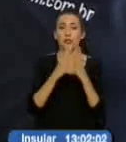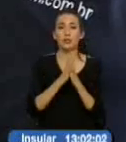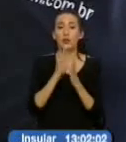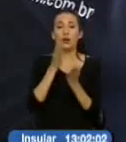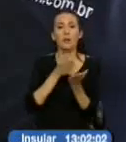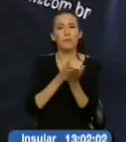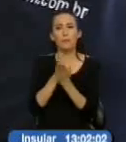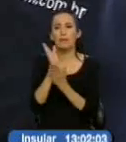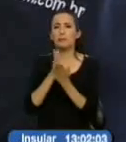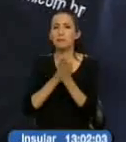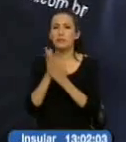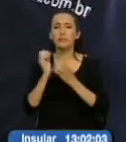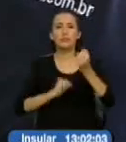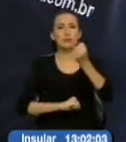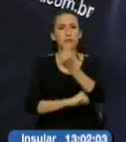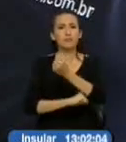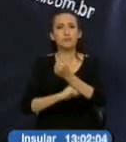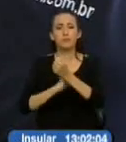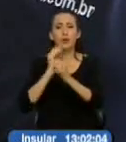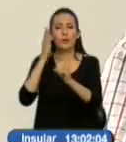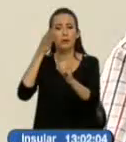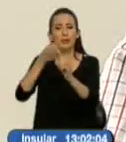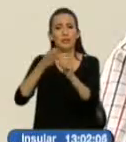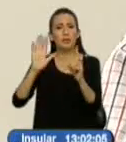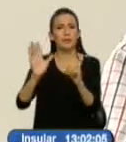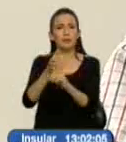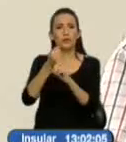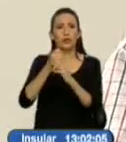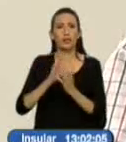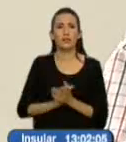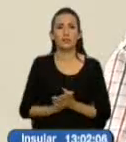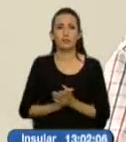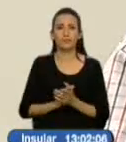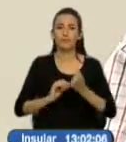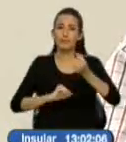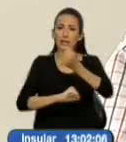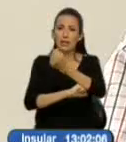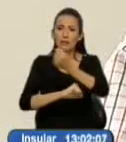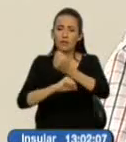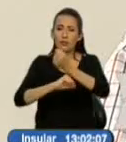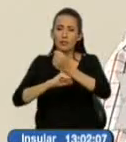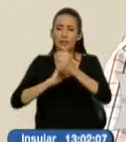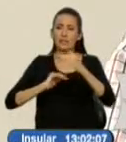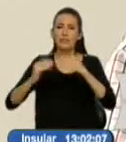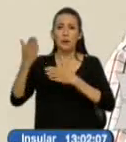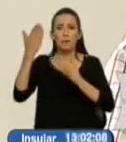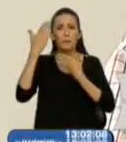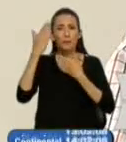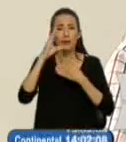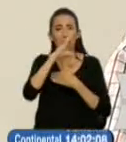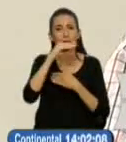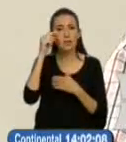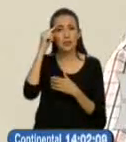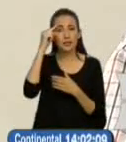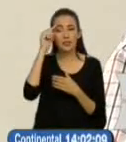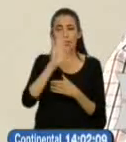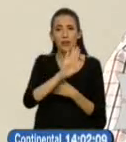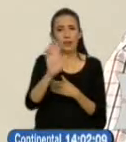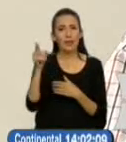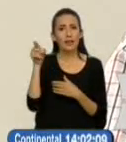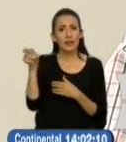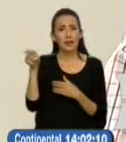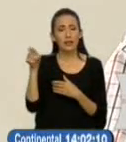permitido articular esfuerzos para lograr los objetivos planteados. La fortaleza política del presidente Correa hizo que de su figura emane